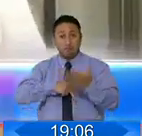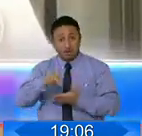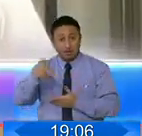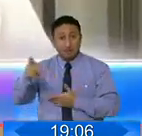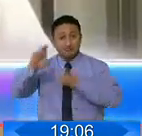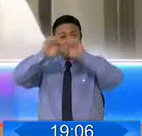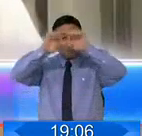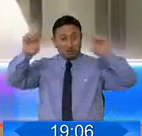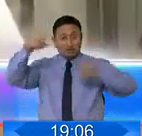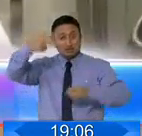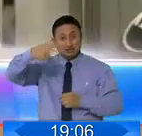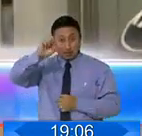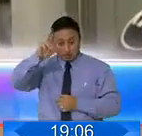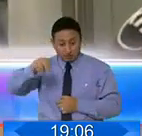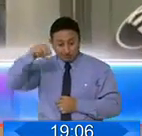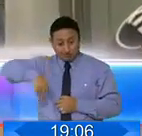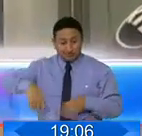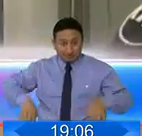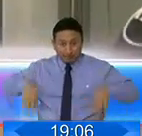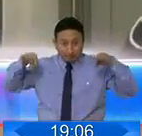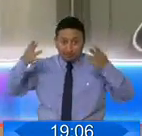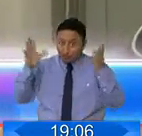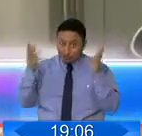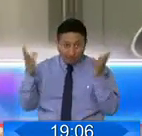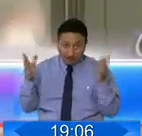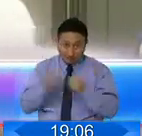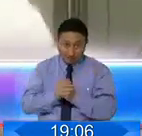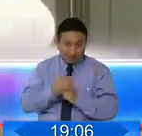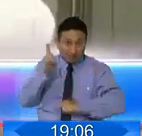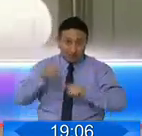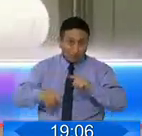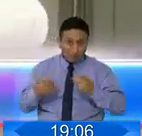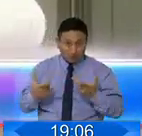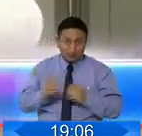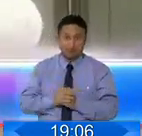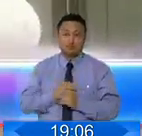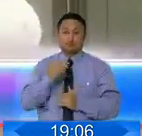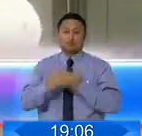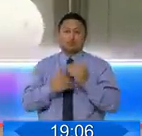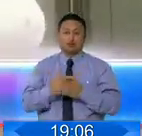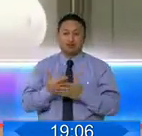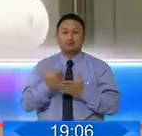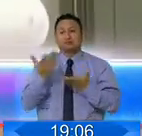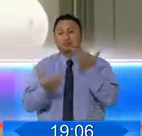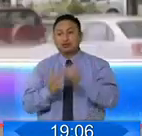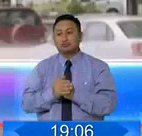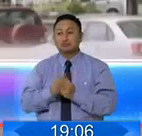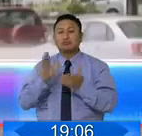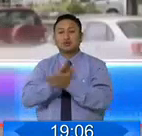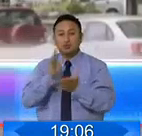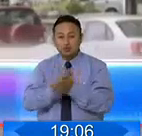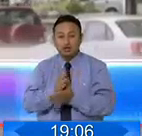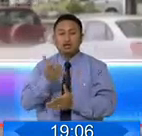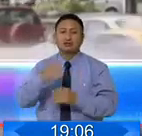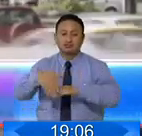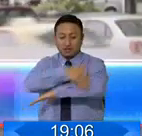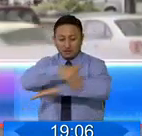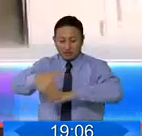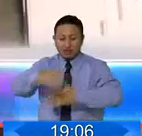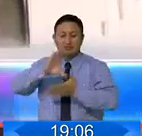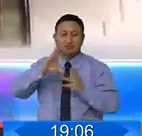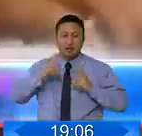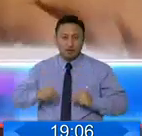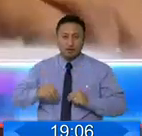millones de dólares que no hay, que no existen y que implicarán no solo menos escuelas, menos carreteras, menos centros